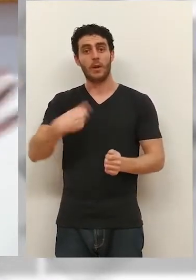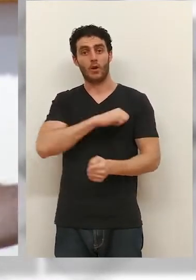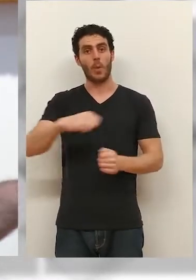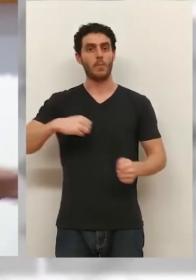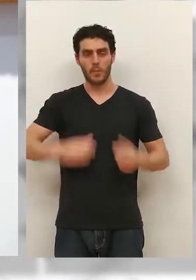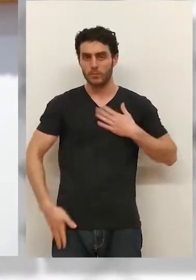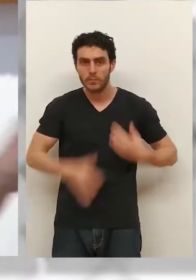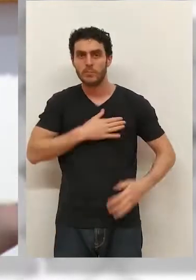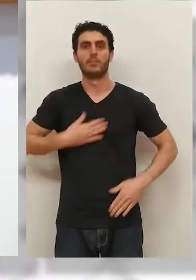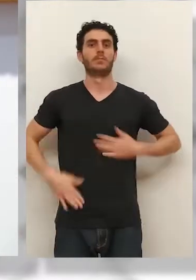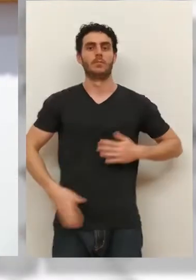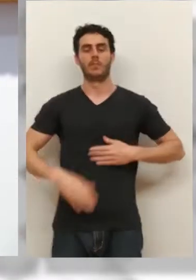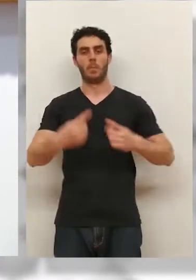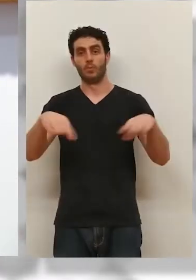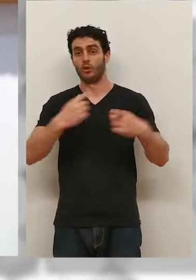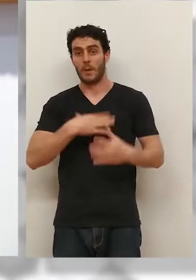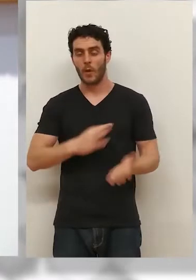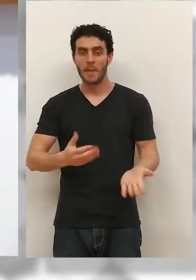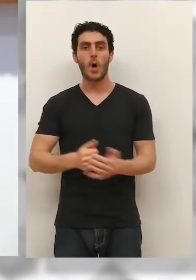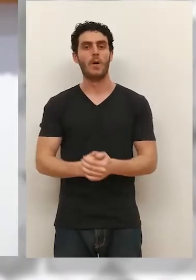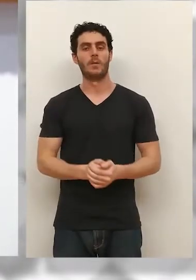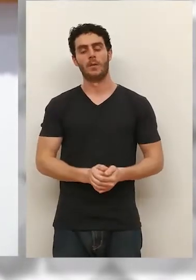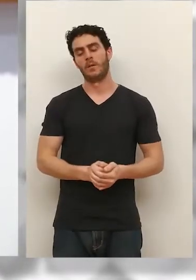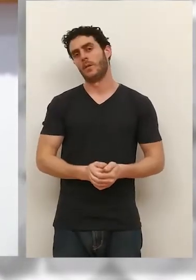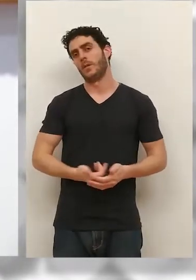tocándonos nosotros mismos vamos a hacer sonar la música.